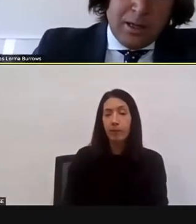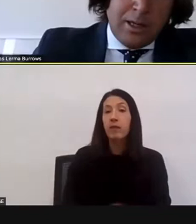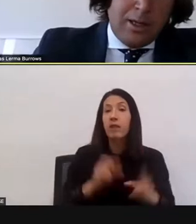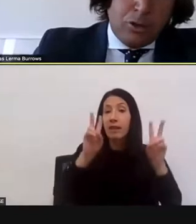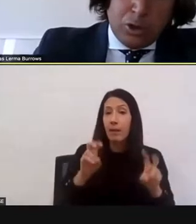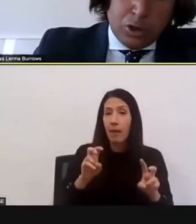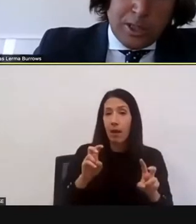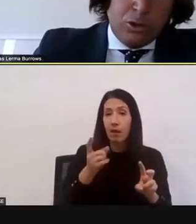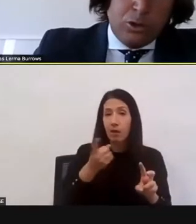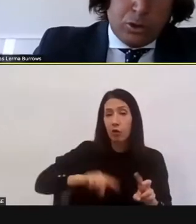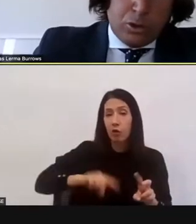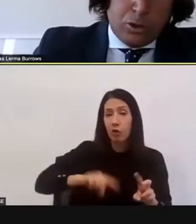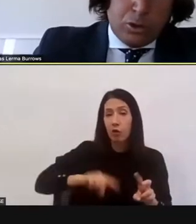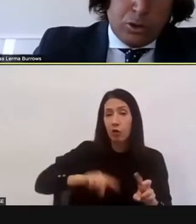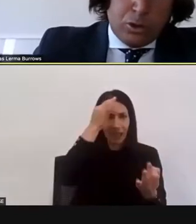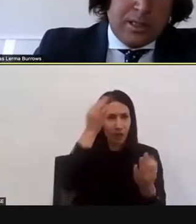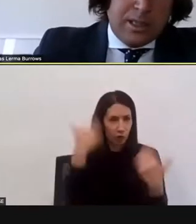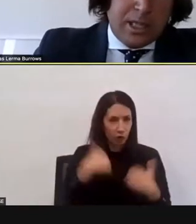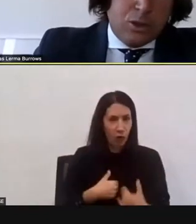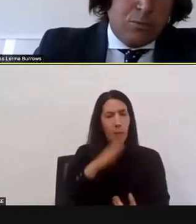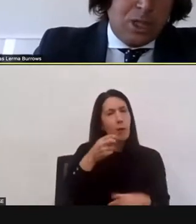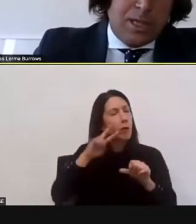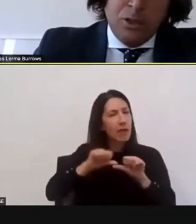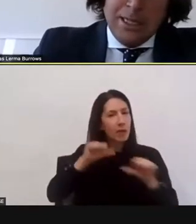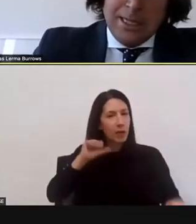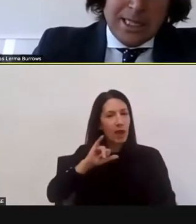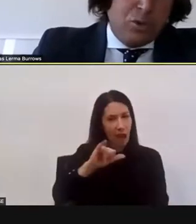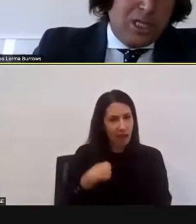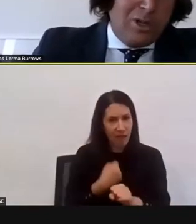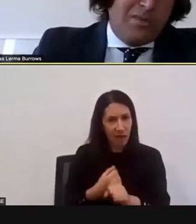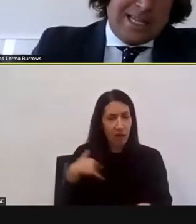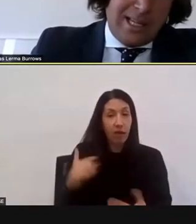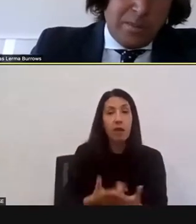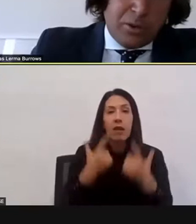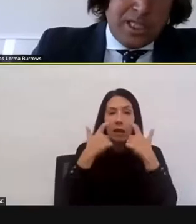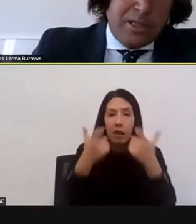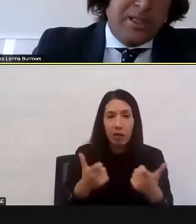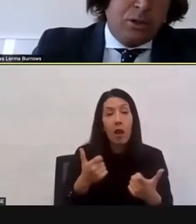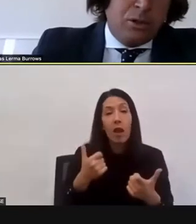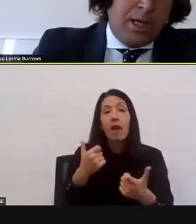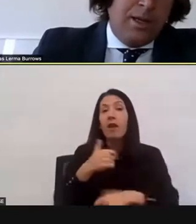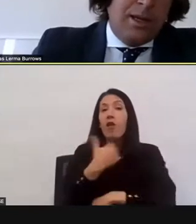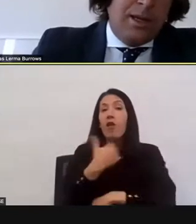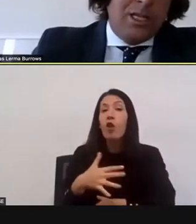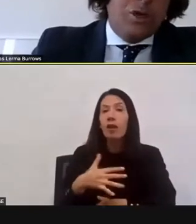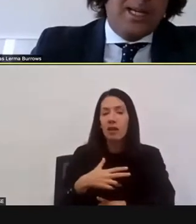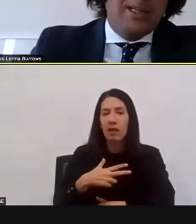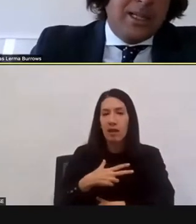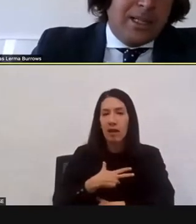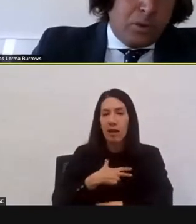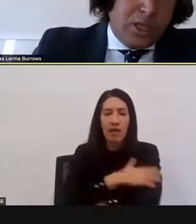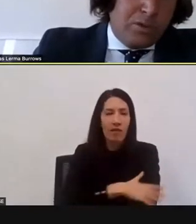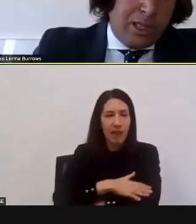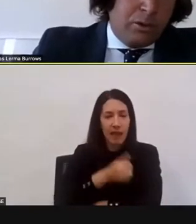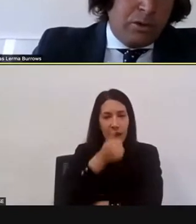llegan, no tengo los datos, pero sí por la experiencia que en este caso estamos trabajando, se ve muchísimo en la Fiscalía de Menores. Si bien es cierto que eso que aparentemente